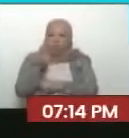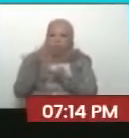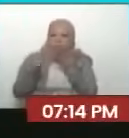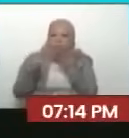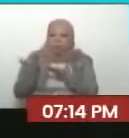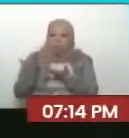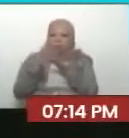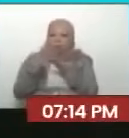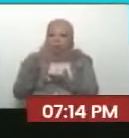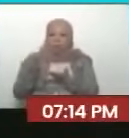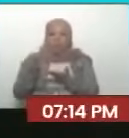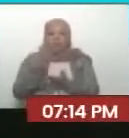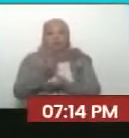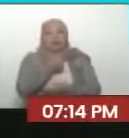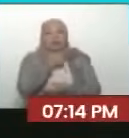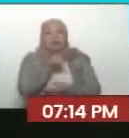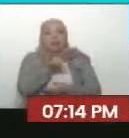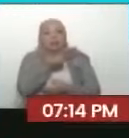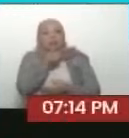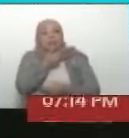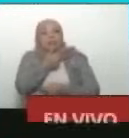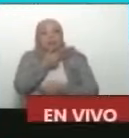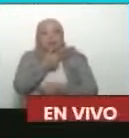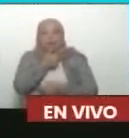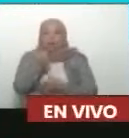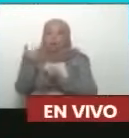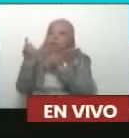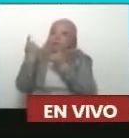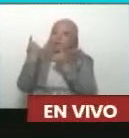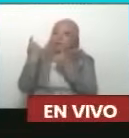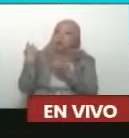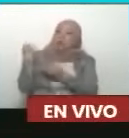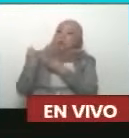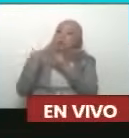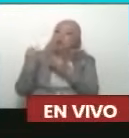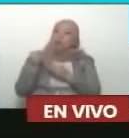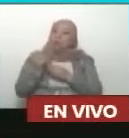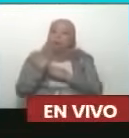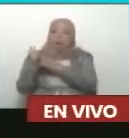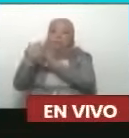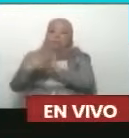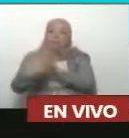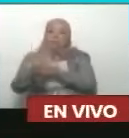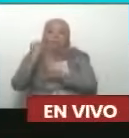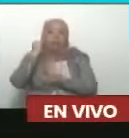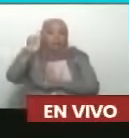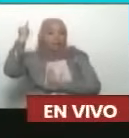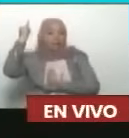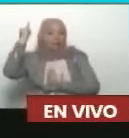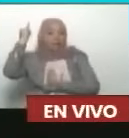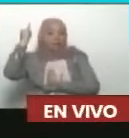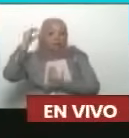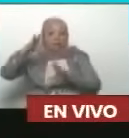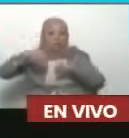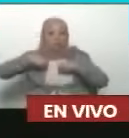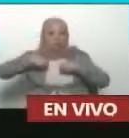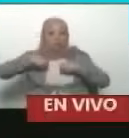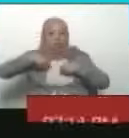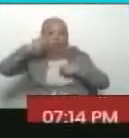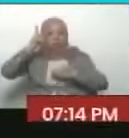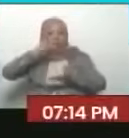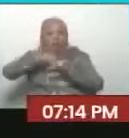¿Y de quién aprendimos nosotros a ejercer liderazgo en base al ejemplo, a las ideas y asumir el papel